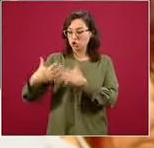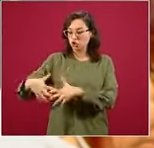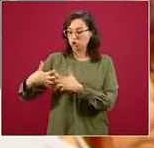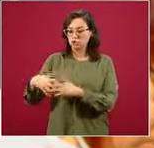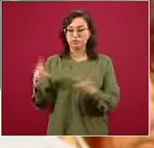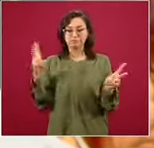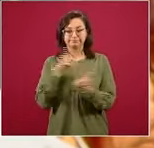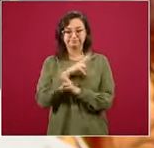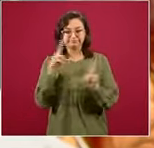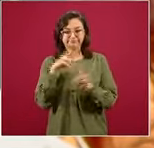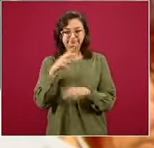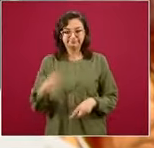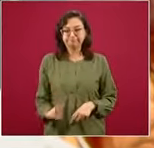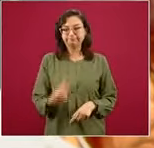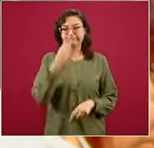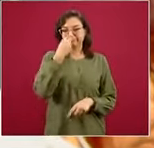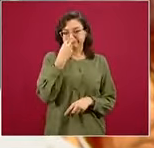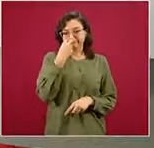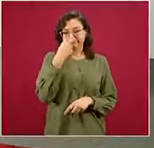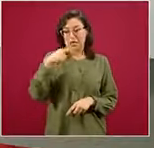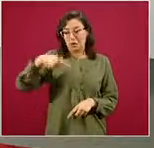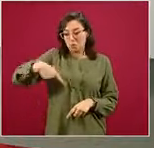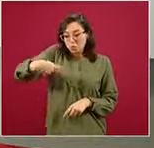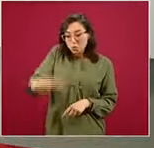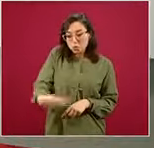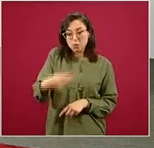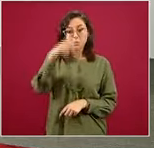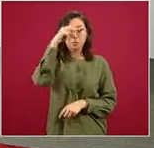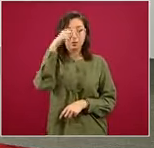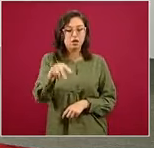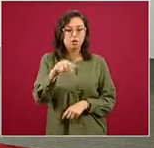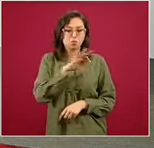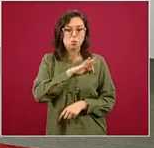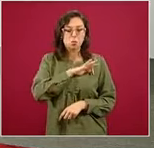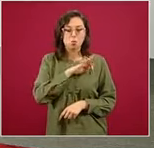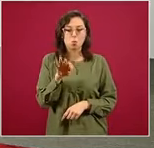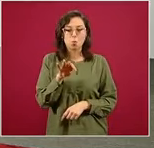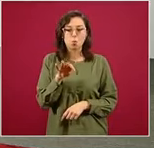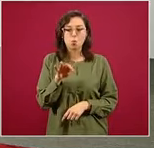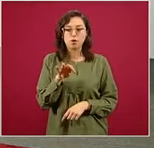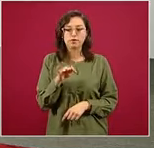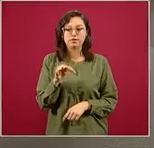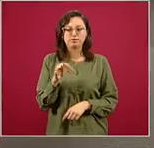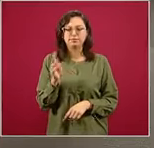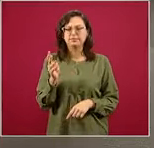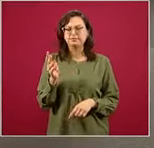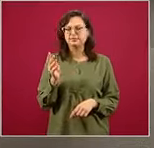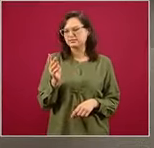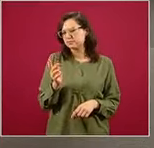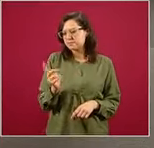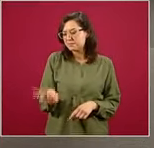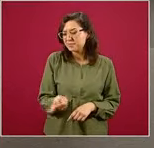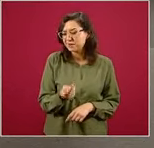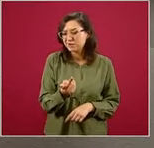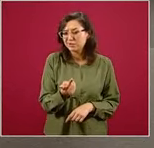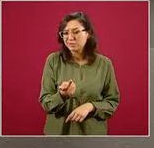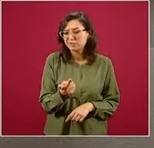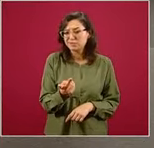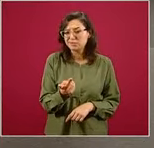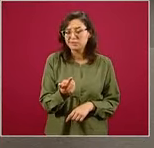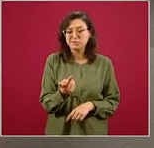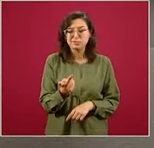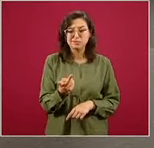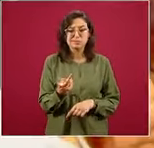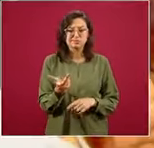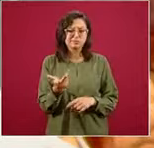podrían fabricarse en México, y yo os preguntaría qué